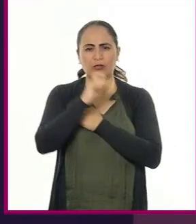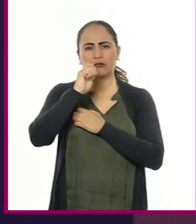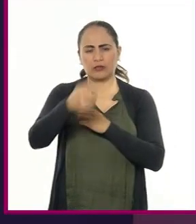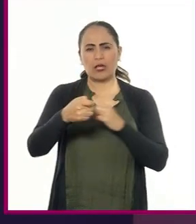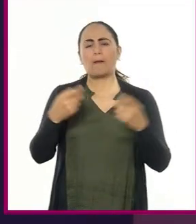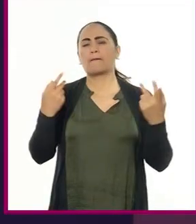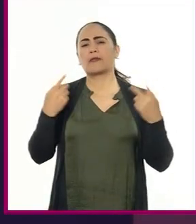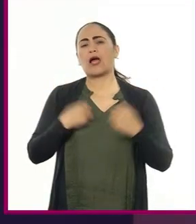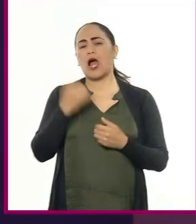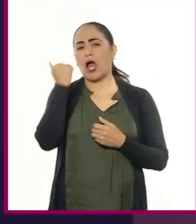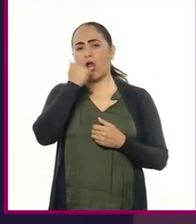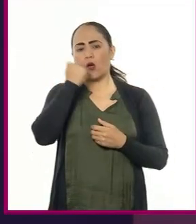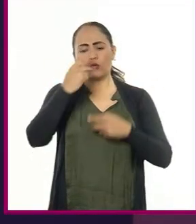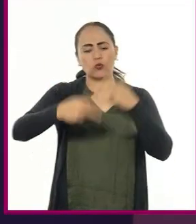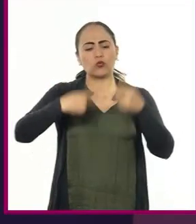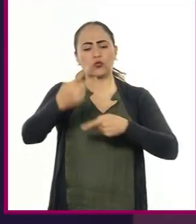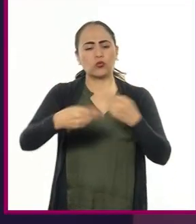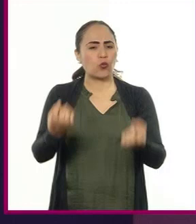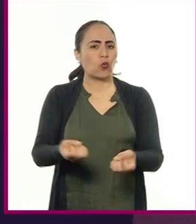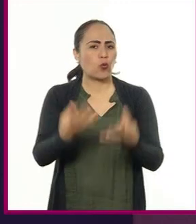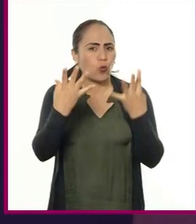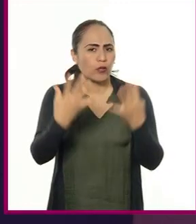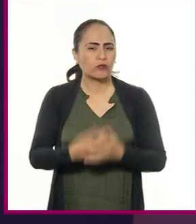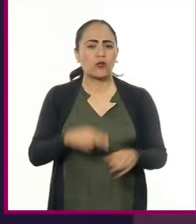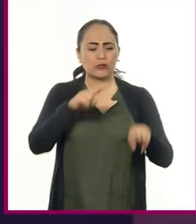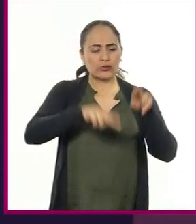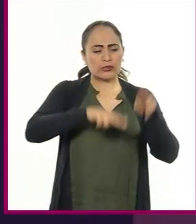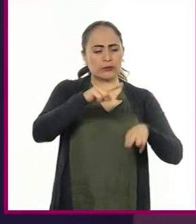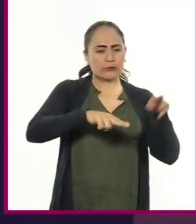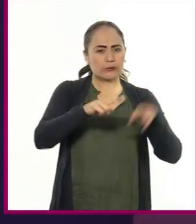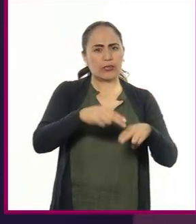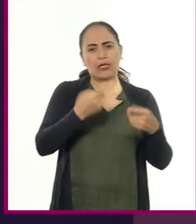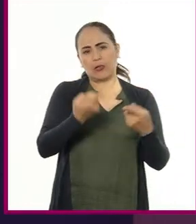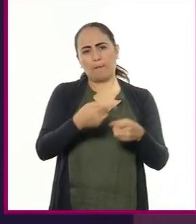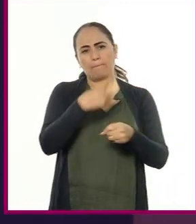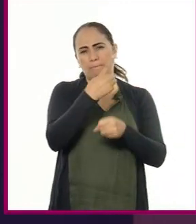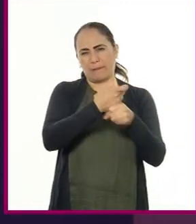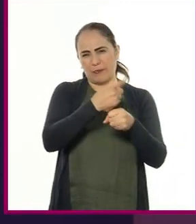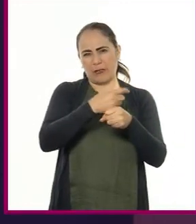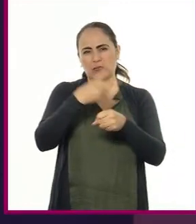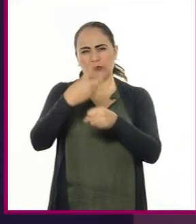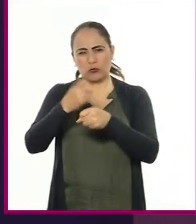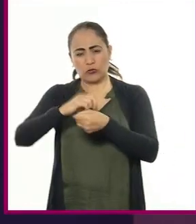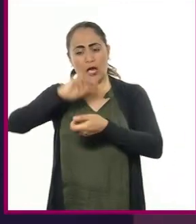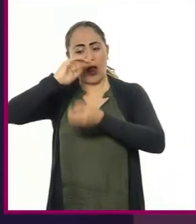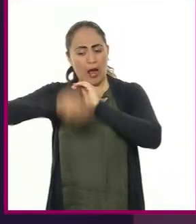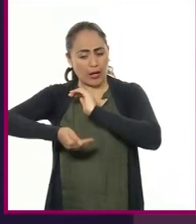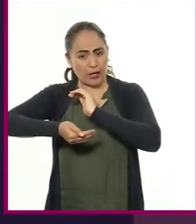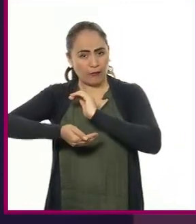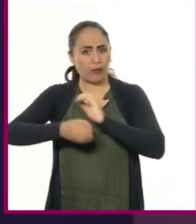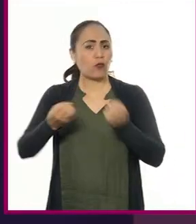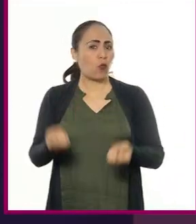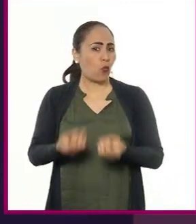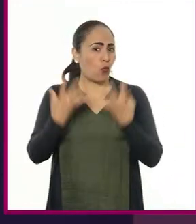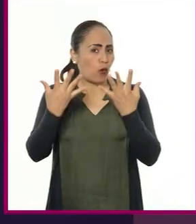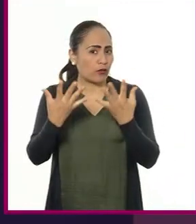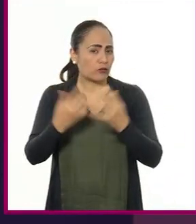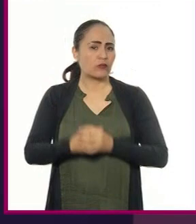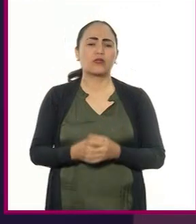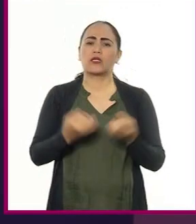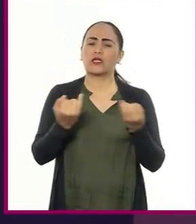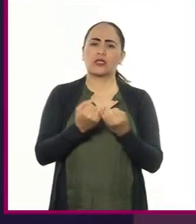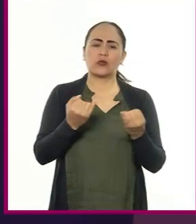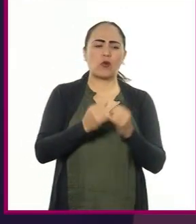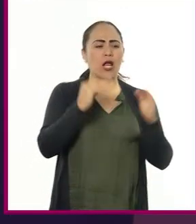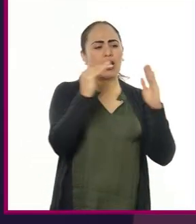escolar, la matrícula por nivel educativo, la eficiencia terminal y en el caso del Censo de Población